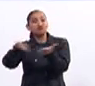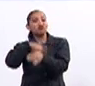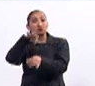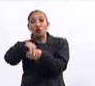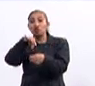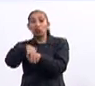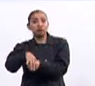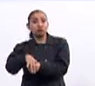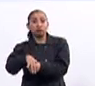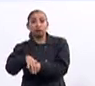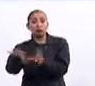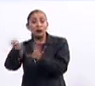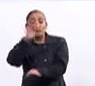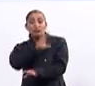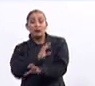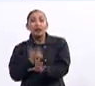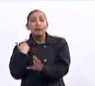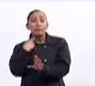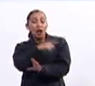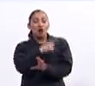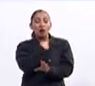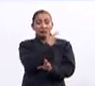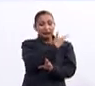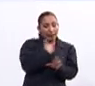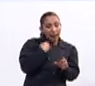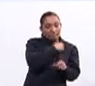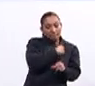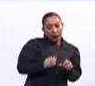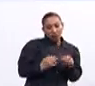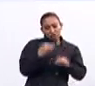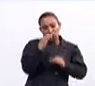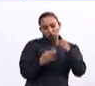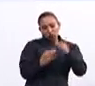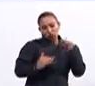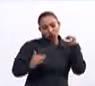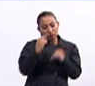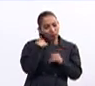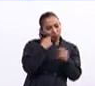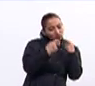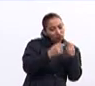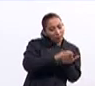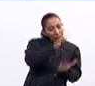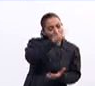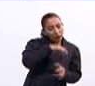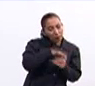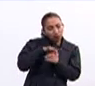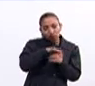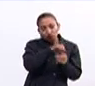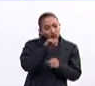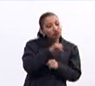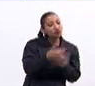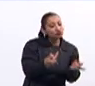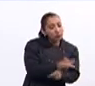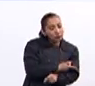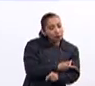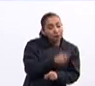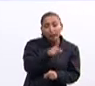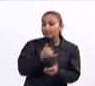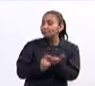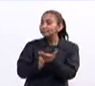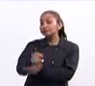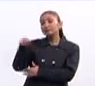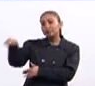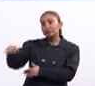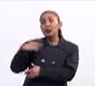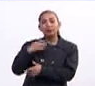de la elección, pero finalmente las 7 y 7 magistrados, por una mayoría calificada, es decir, no fue unánime el proyecto, se